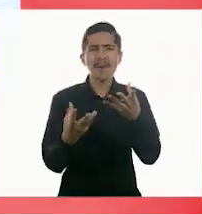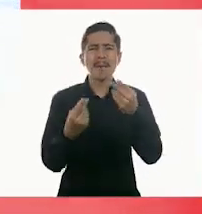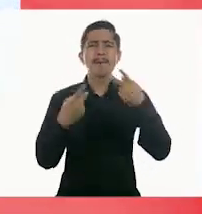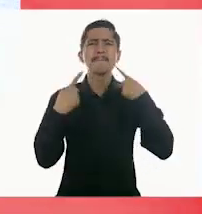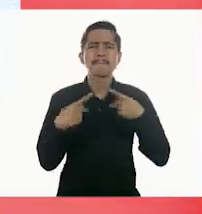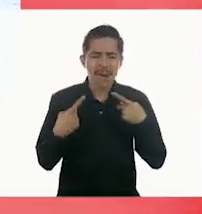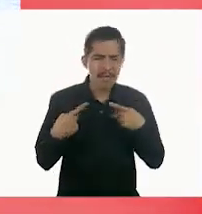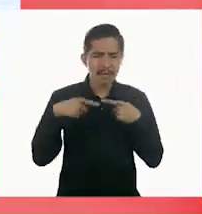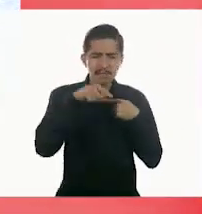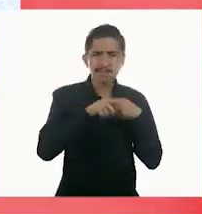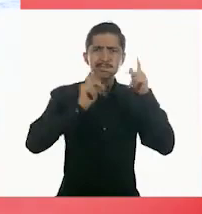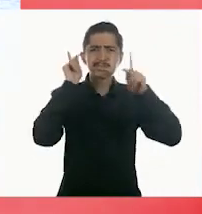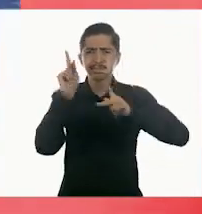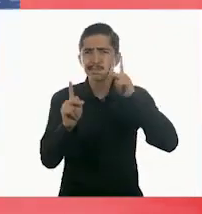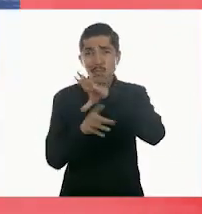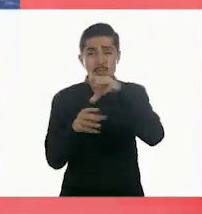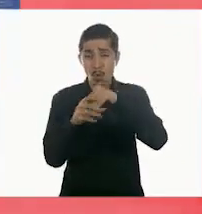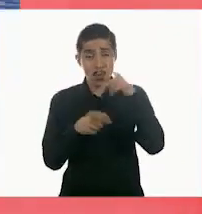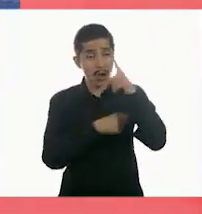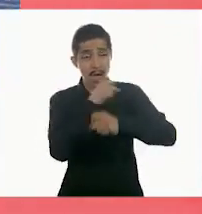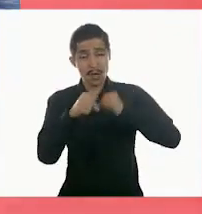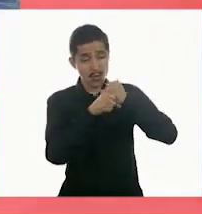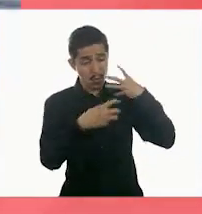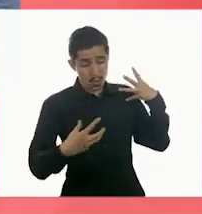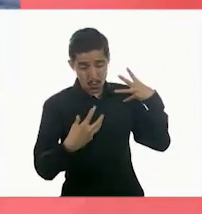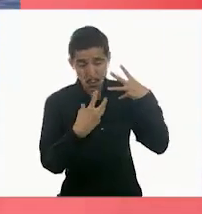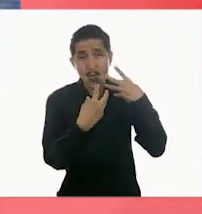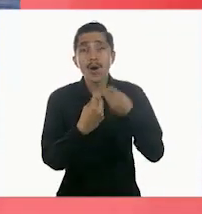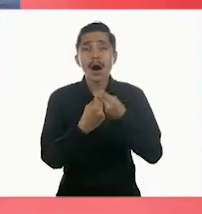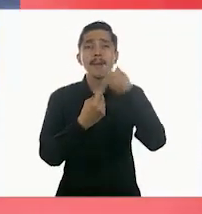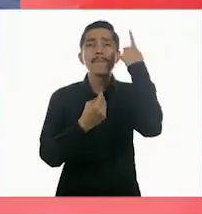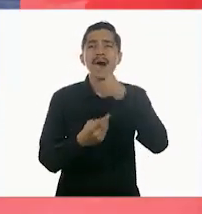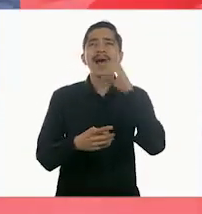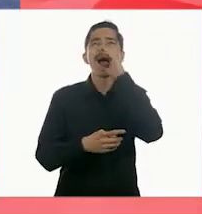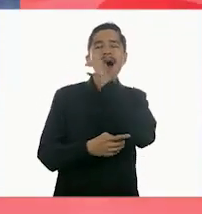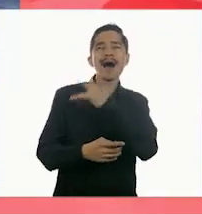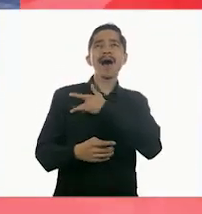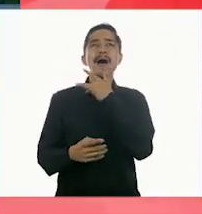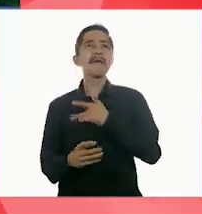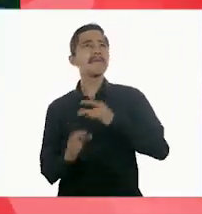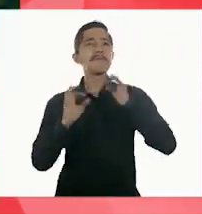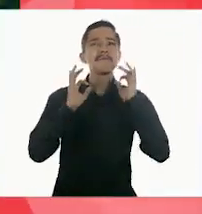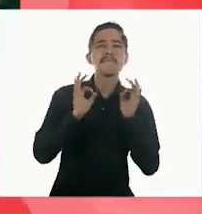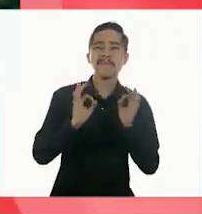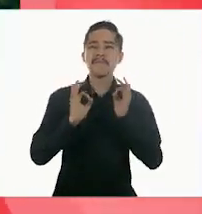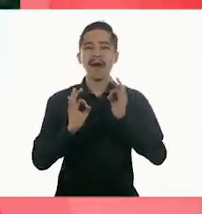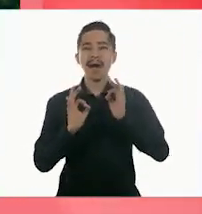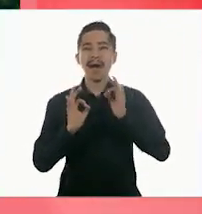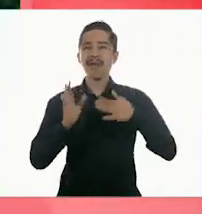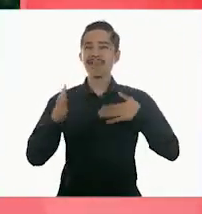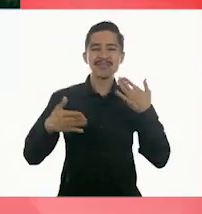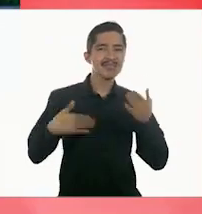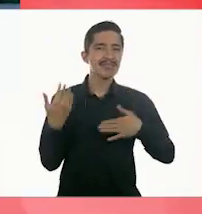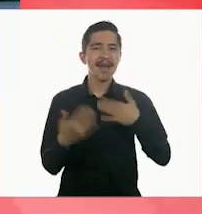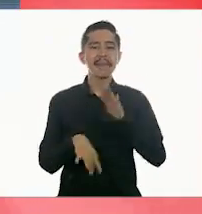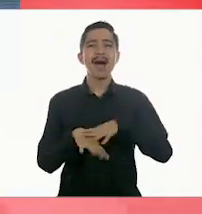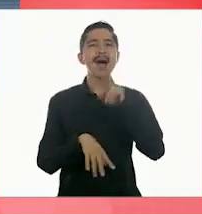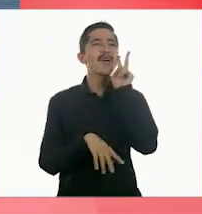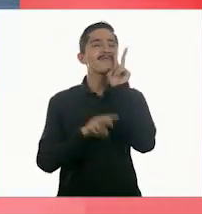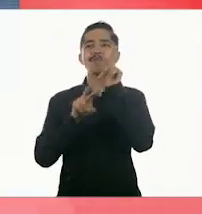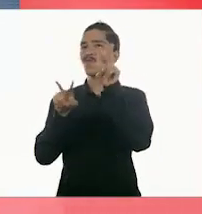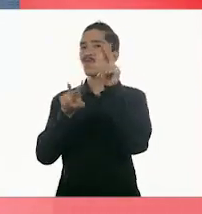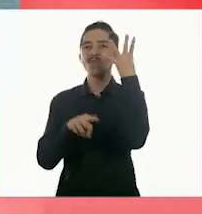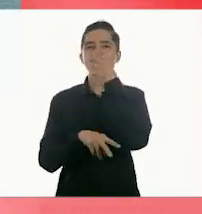y visitantes durante todo el año, para mitigar las altas temperaturas imperantes y disfrutar de bellos